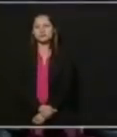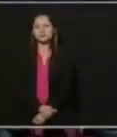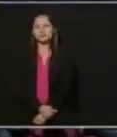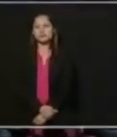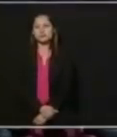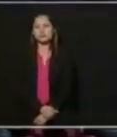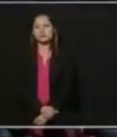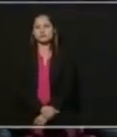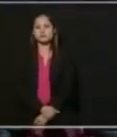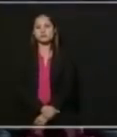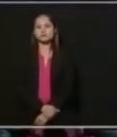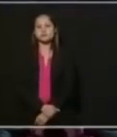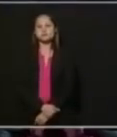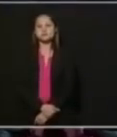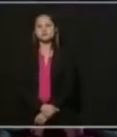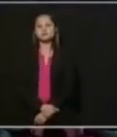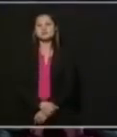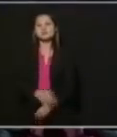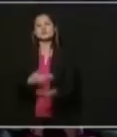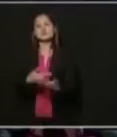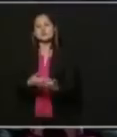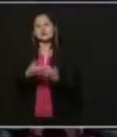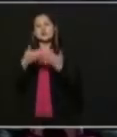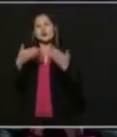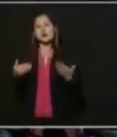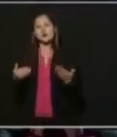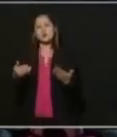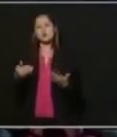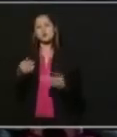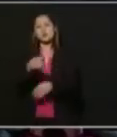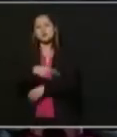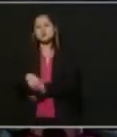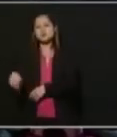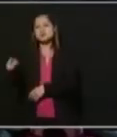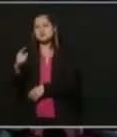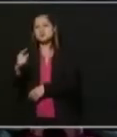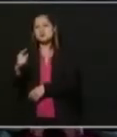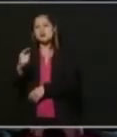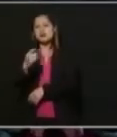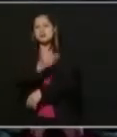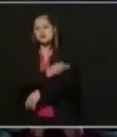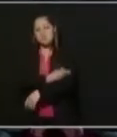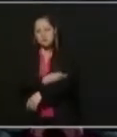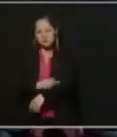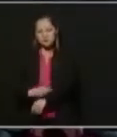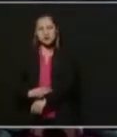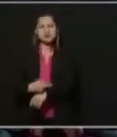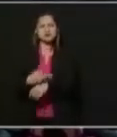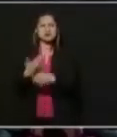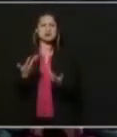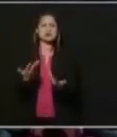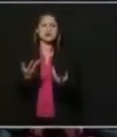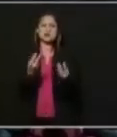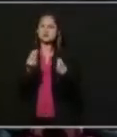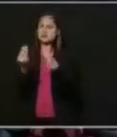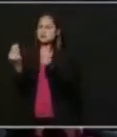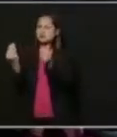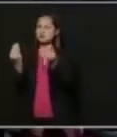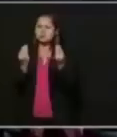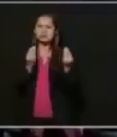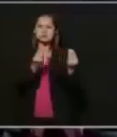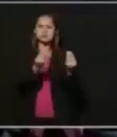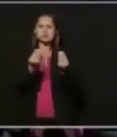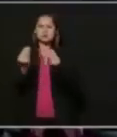que son muchos como ustedes, que son mi familia, muchos, muchos,